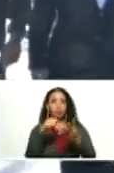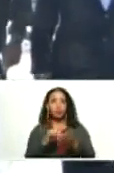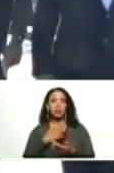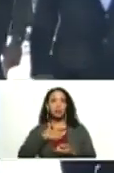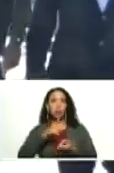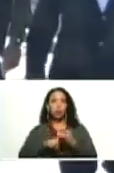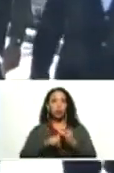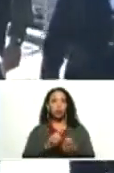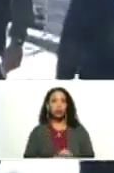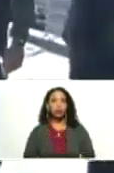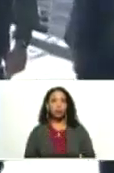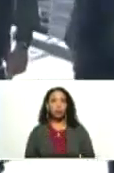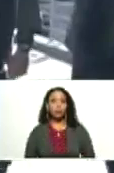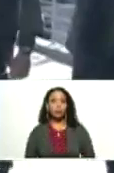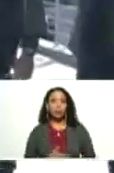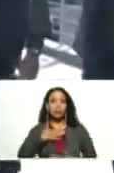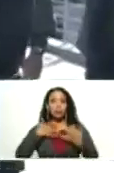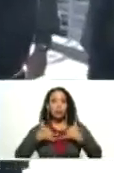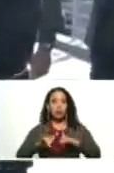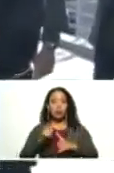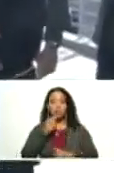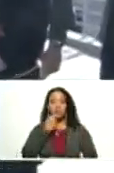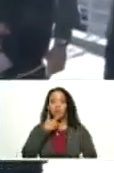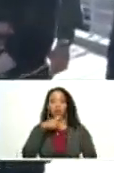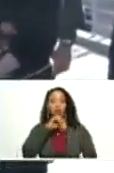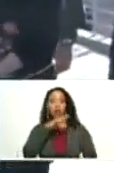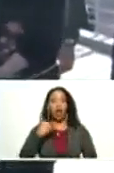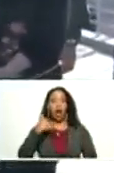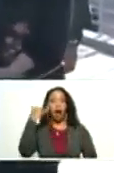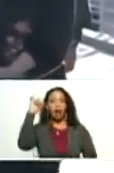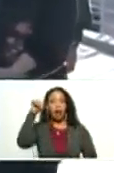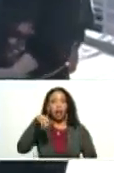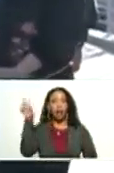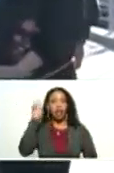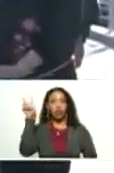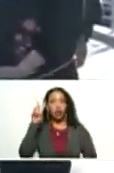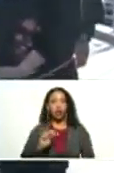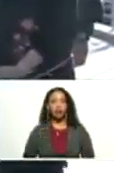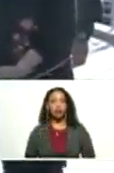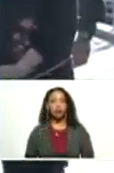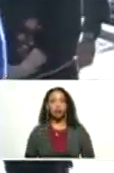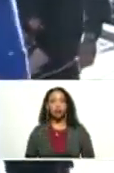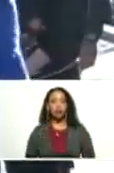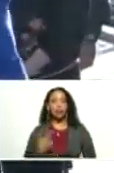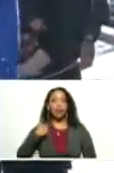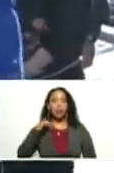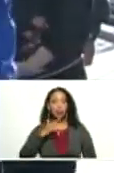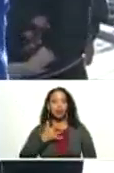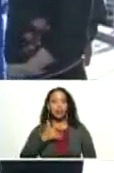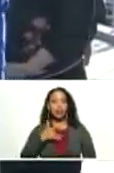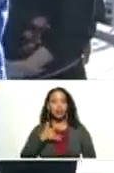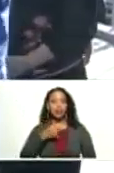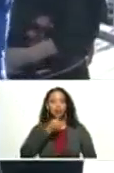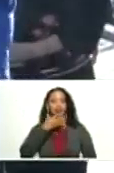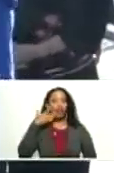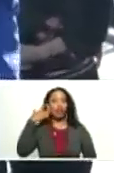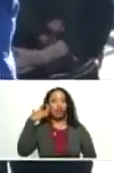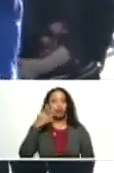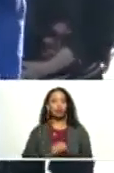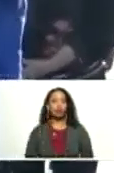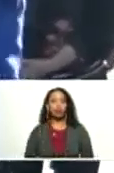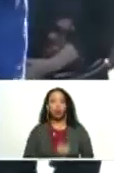Cilia, Nicolás Ernesto, qué bella historia tiene nuestra patria. Tenemos que sentirnos orgullosos,